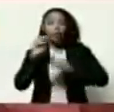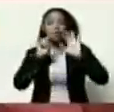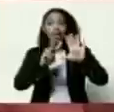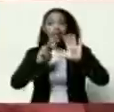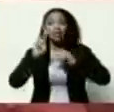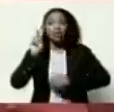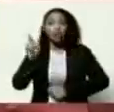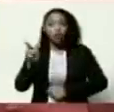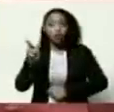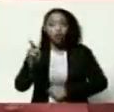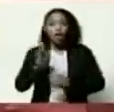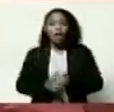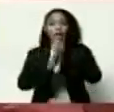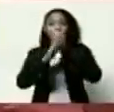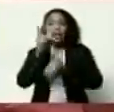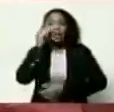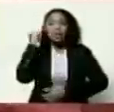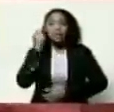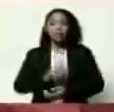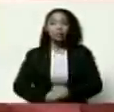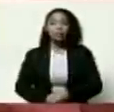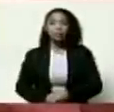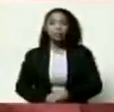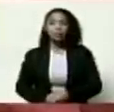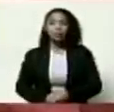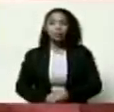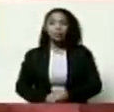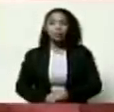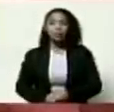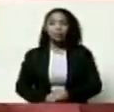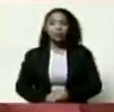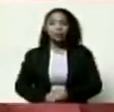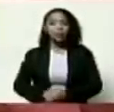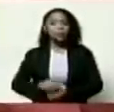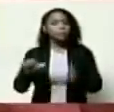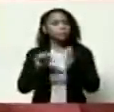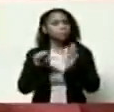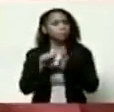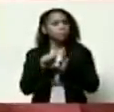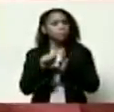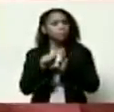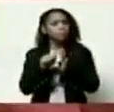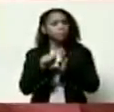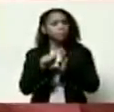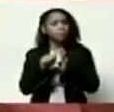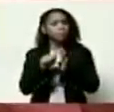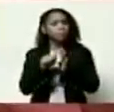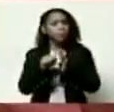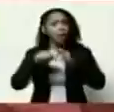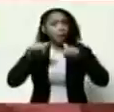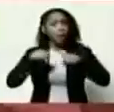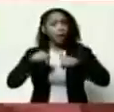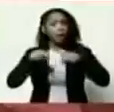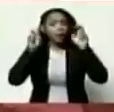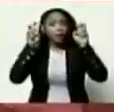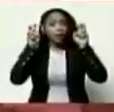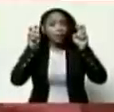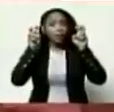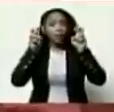1.572 delegados y delegadas, donde hubo, para este caso